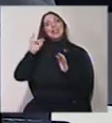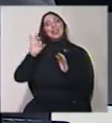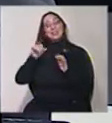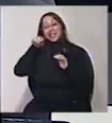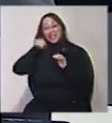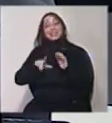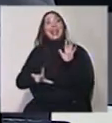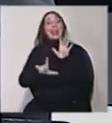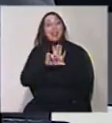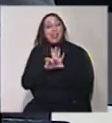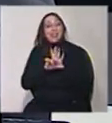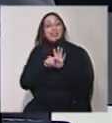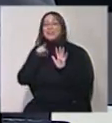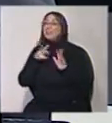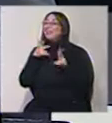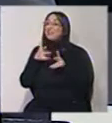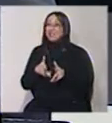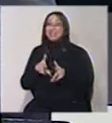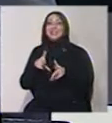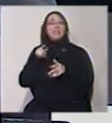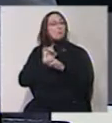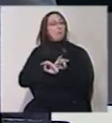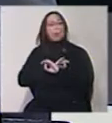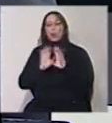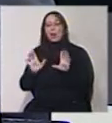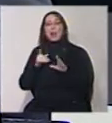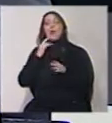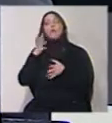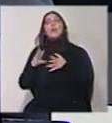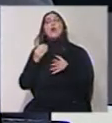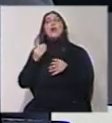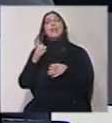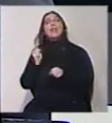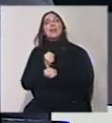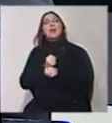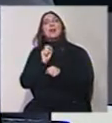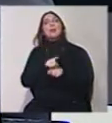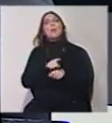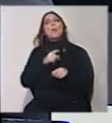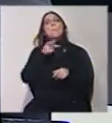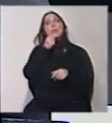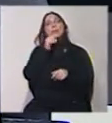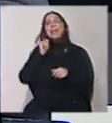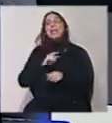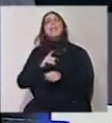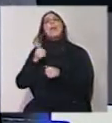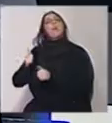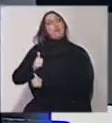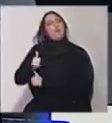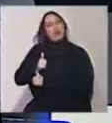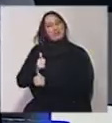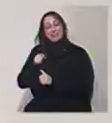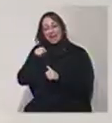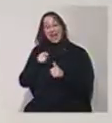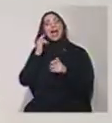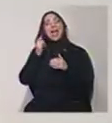ley establece claramente las funciones de la policía y las funciones de las Fuerzas Armadas. Hay excepciones a esa